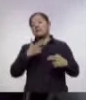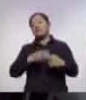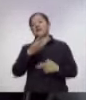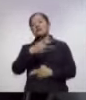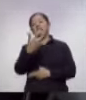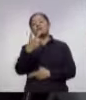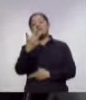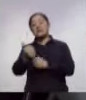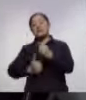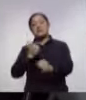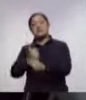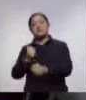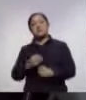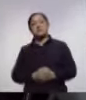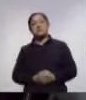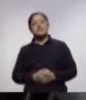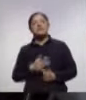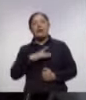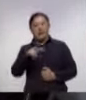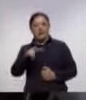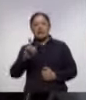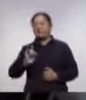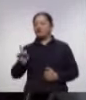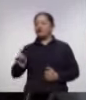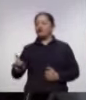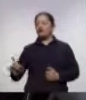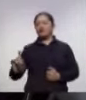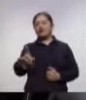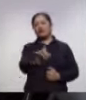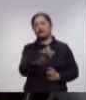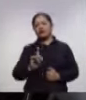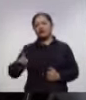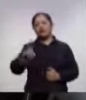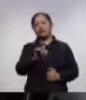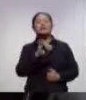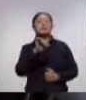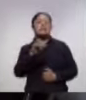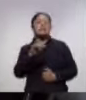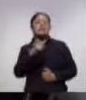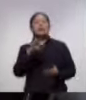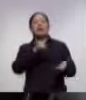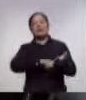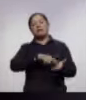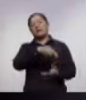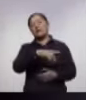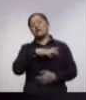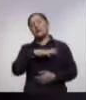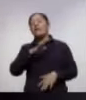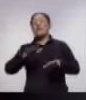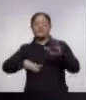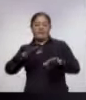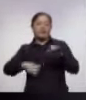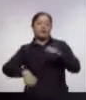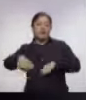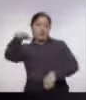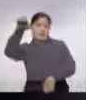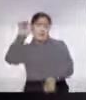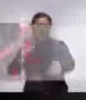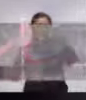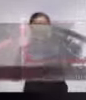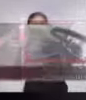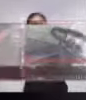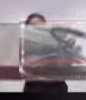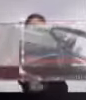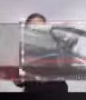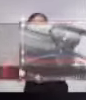¿Hay algún recorrido, alguna distancia determinada? Sí, dentro de Valquírico hay obviamente todo de acuerdo a las edades. Ajá. Los niños chiquitos a lo mejor